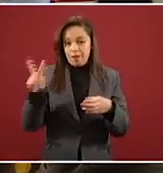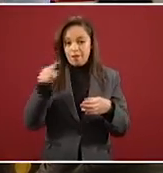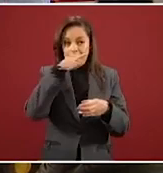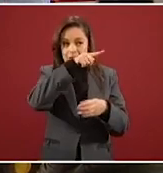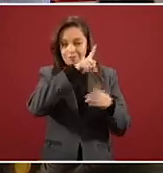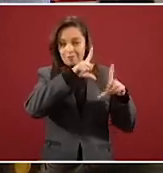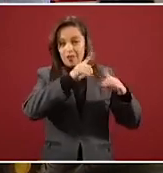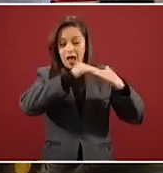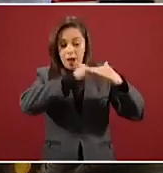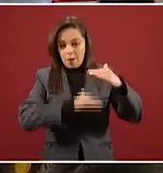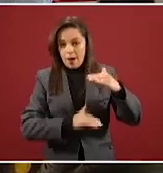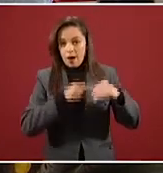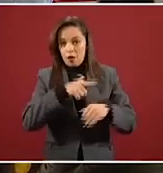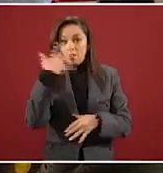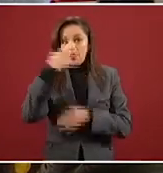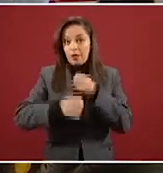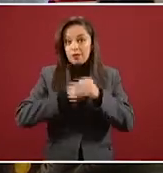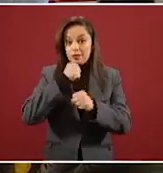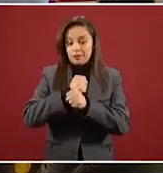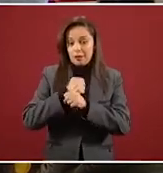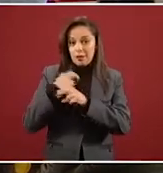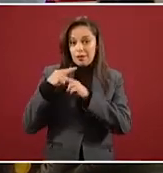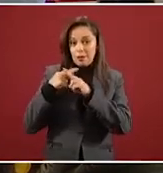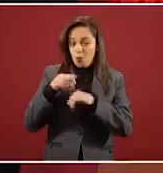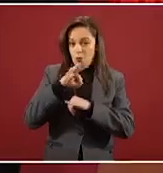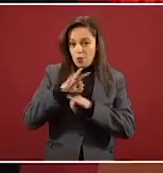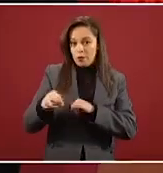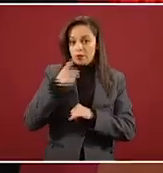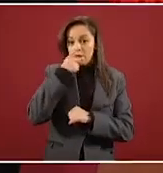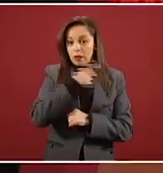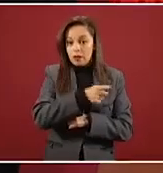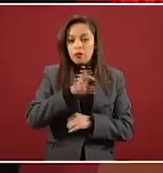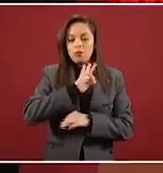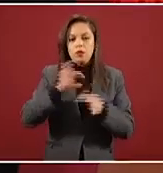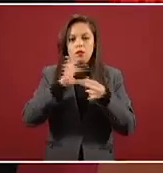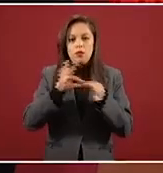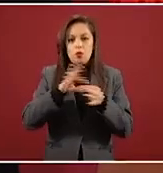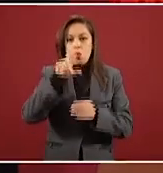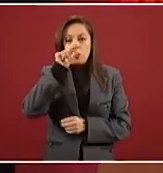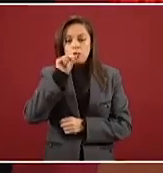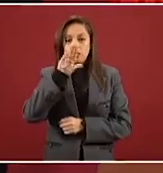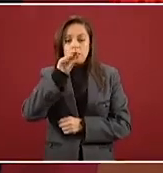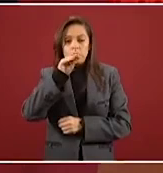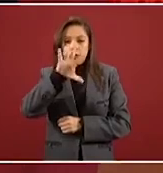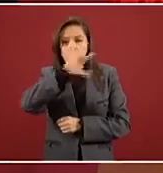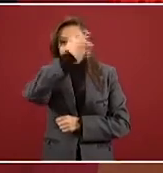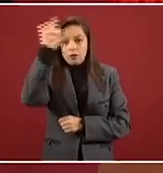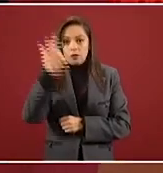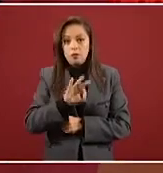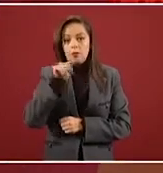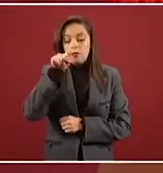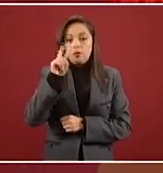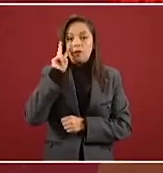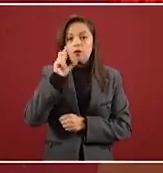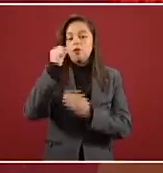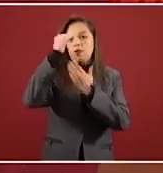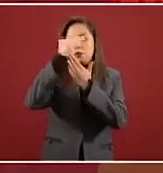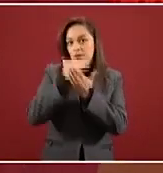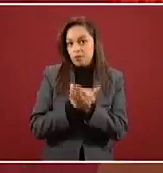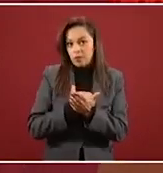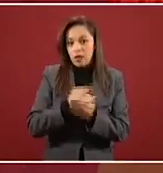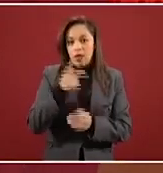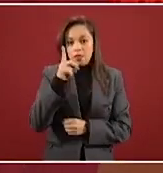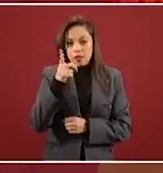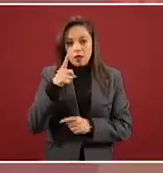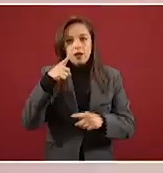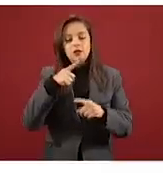10 años, cuatro sectores han sido los que explican entre el 80 y el 95% de la caída estacional observada en diciembre de cada